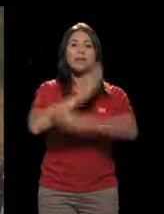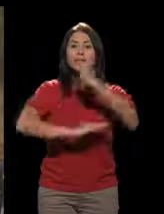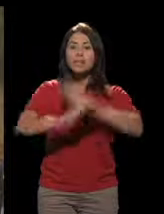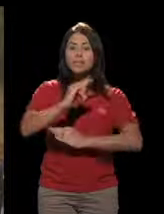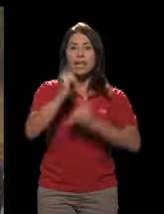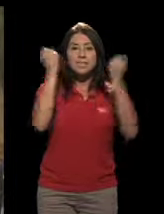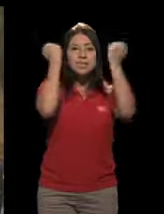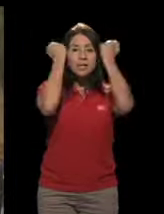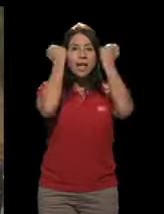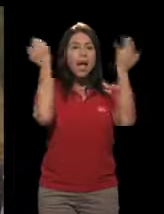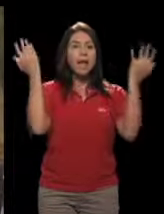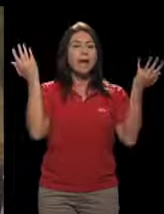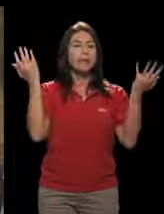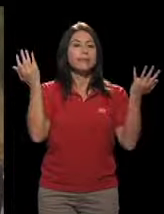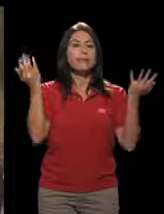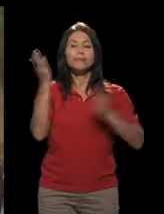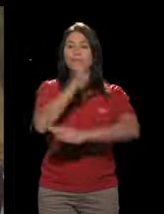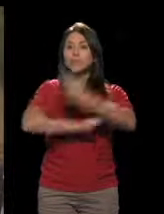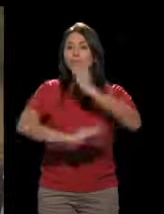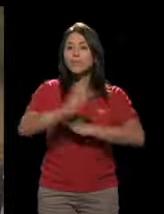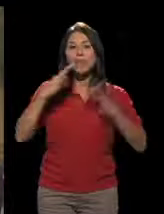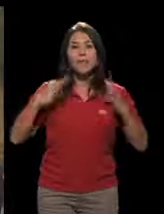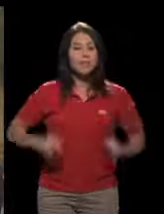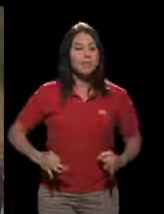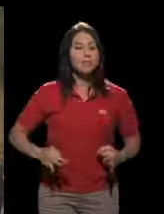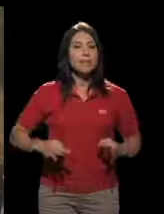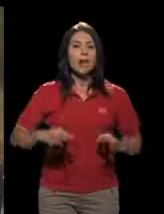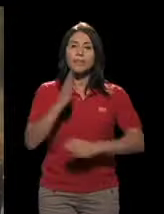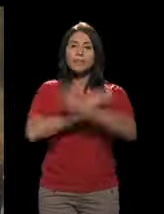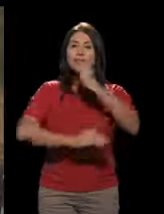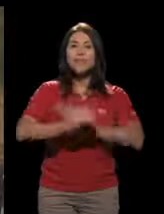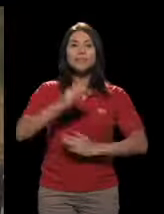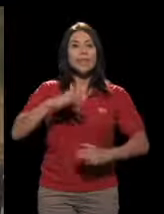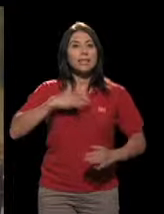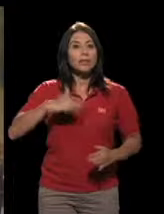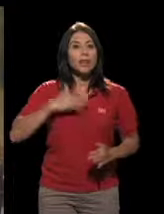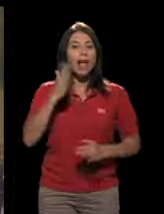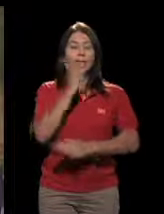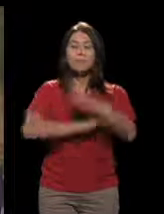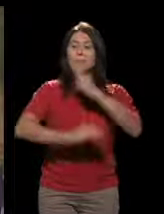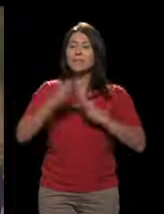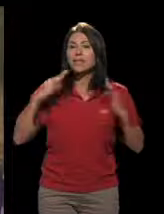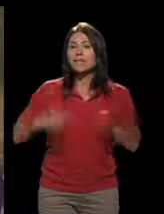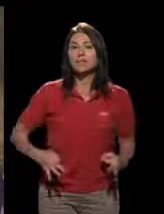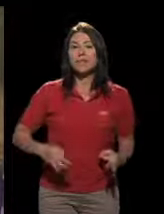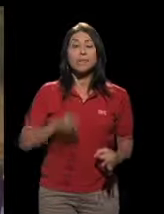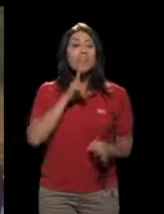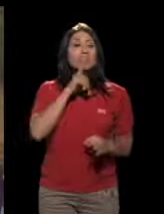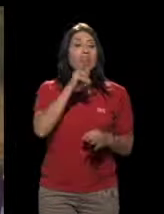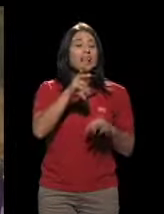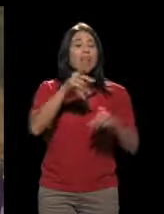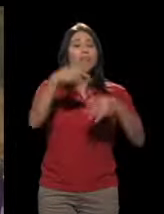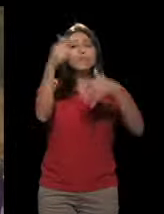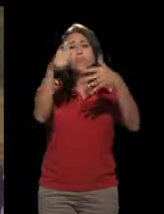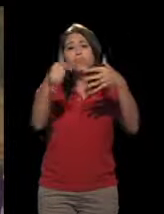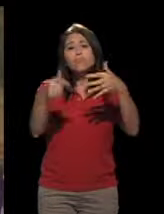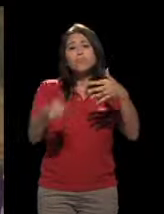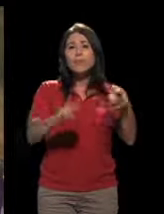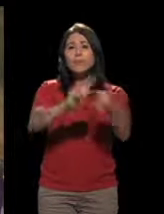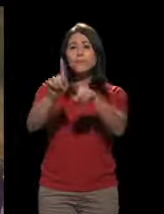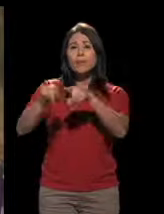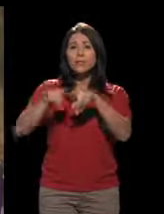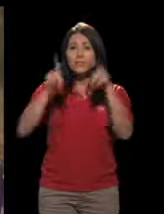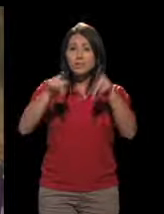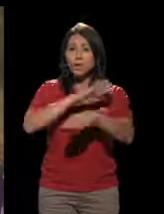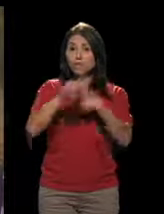cognitiva, discapacidad psiquiátrica, discapacidad física, sensorial, física. En realidad es poder tener toda una gama de